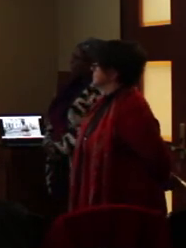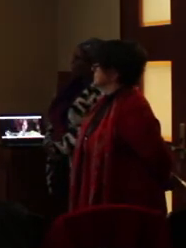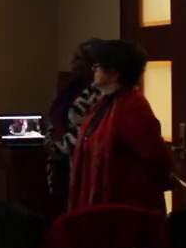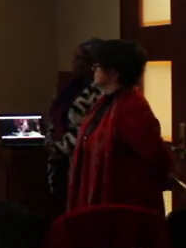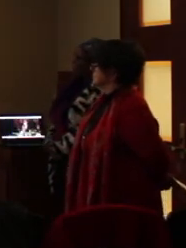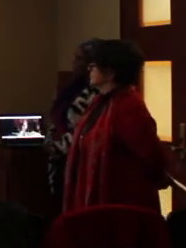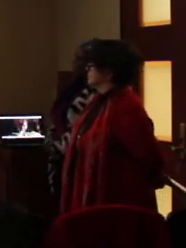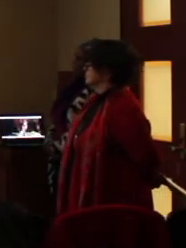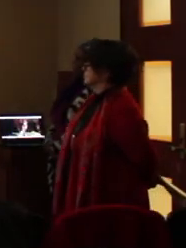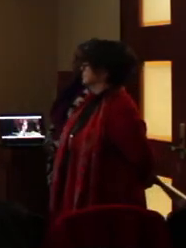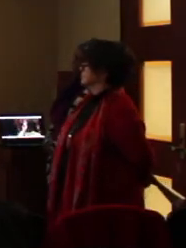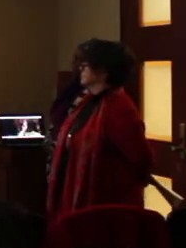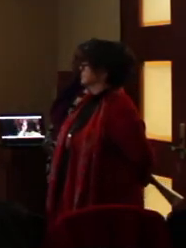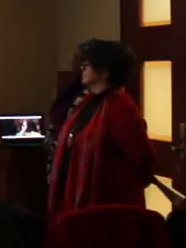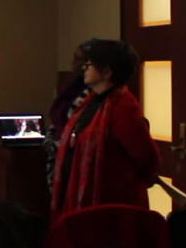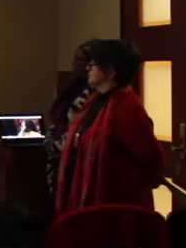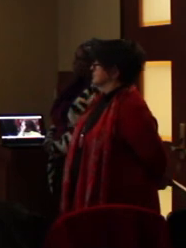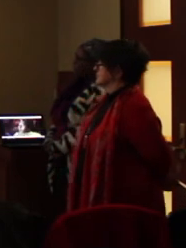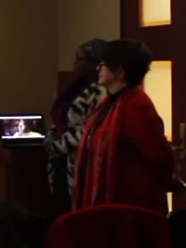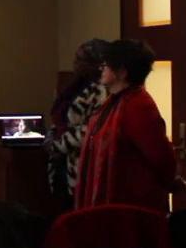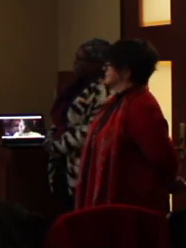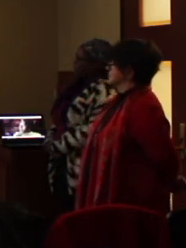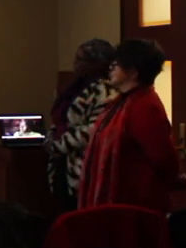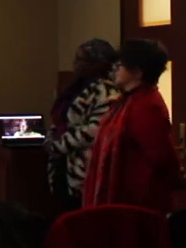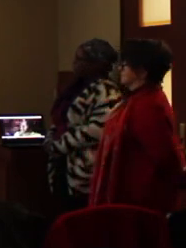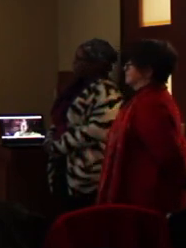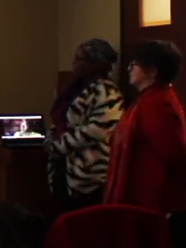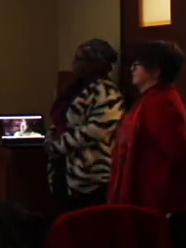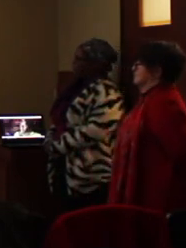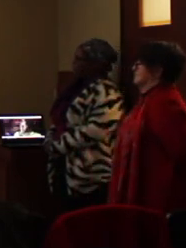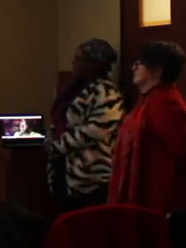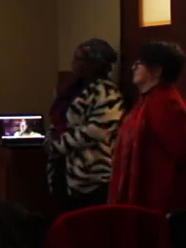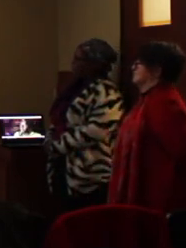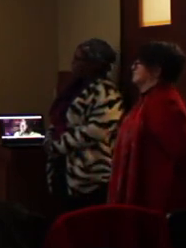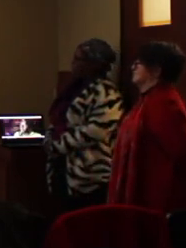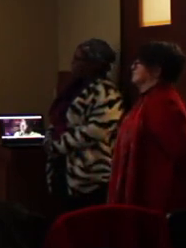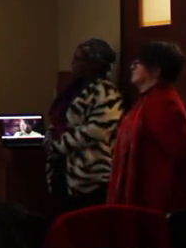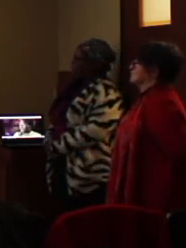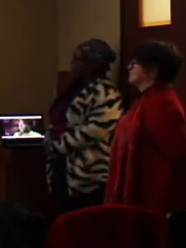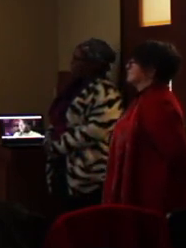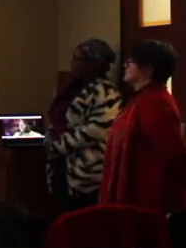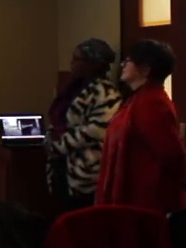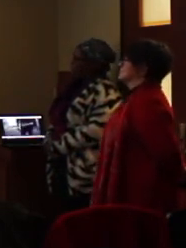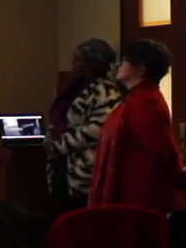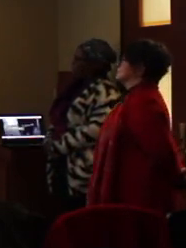Porque se dice, la revolución abrió muchas oportunidades para los negros, es cierto. Pero ellos estaban preparados para eso. No.